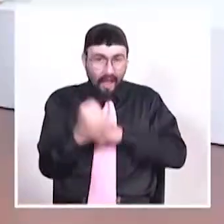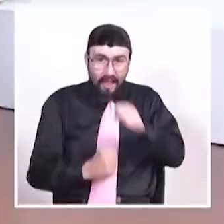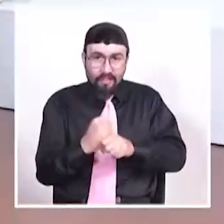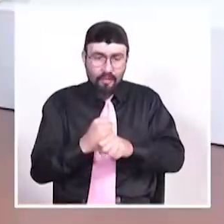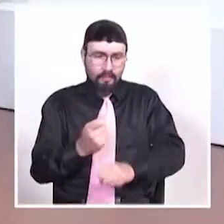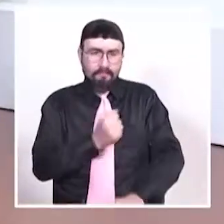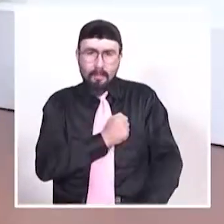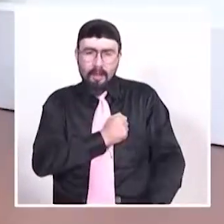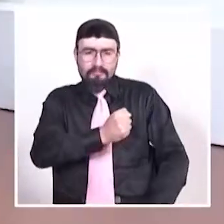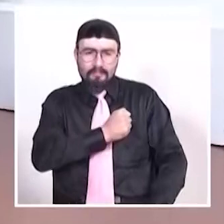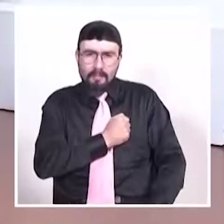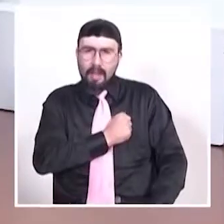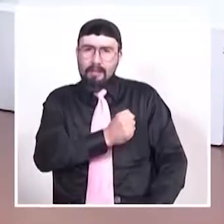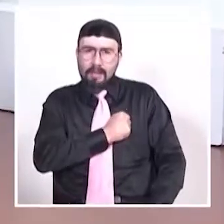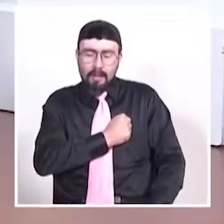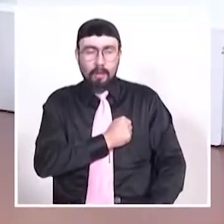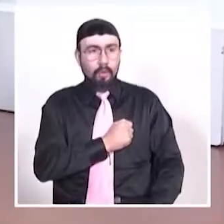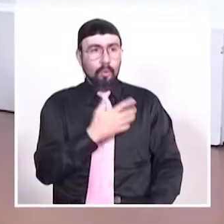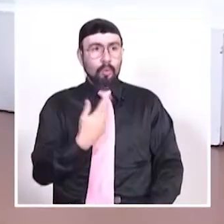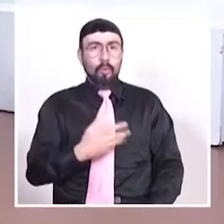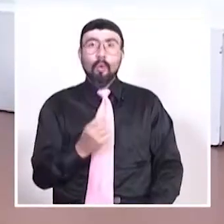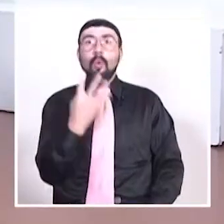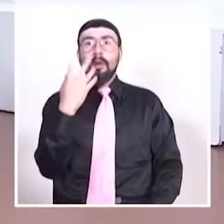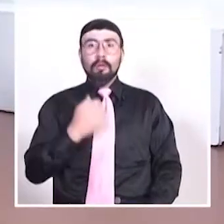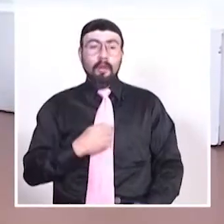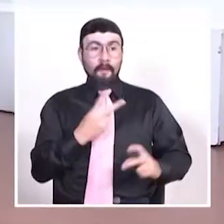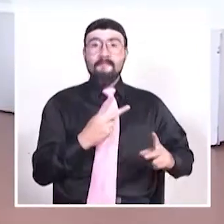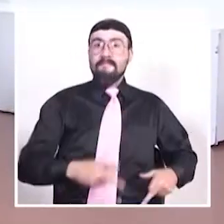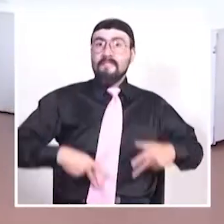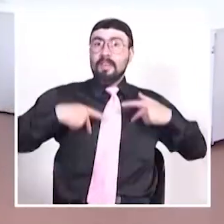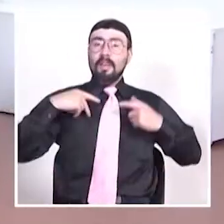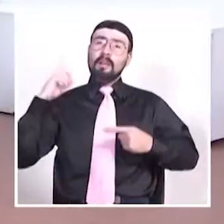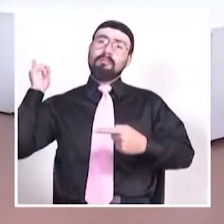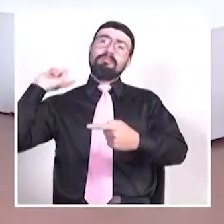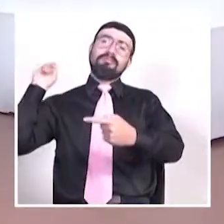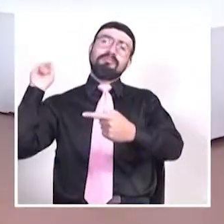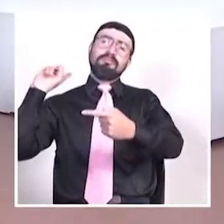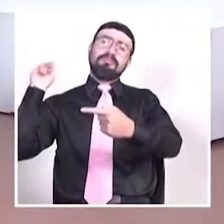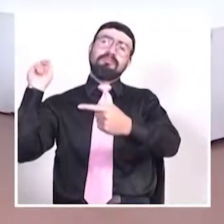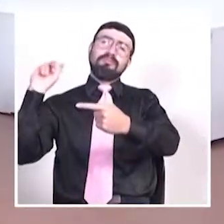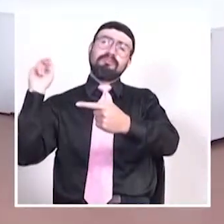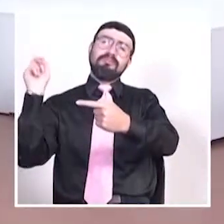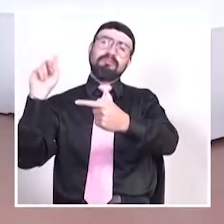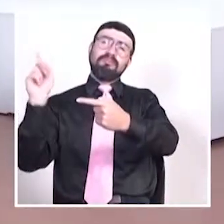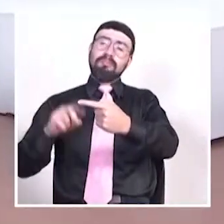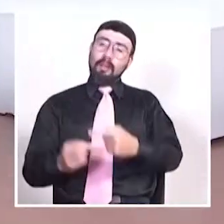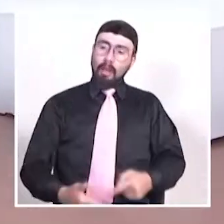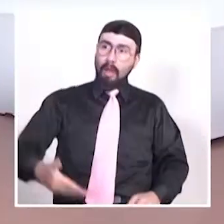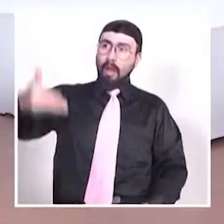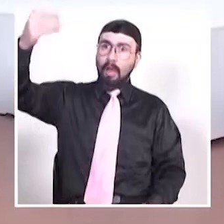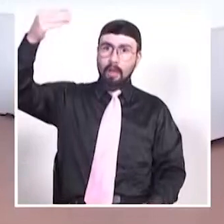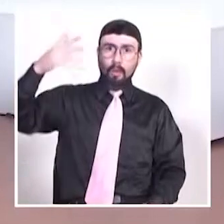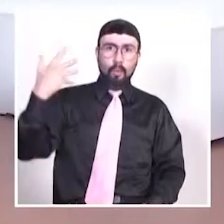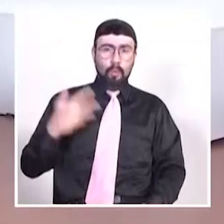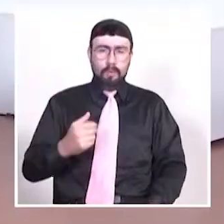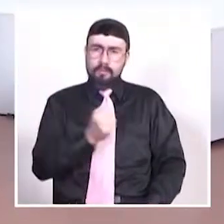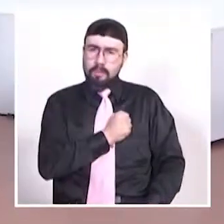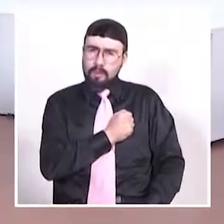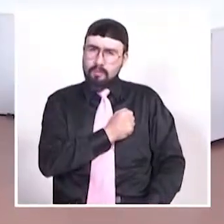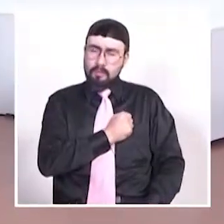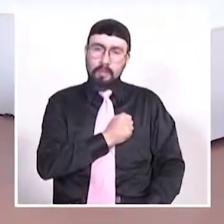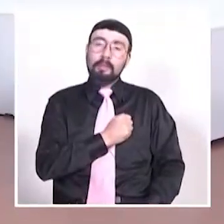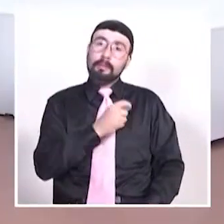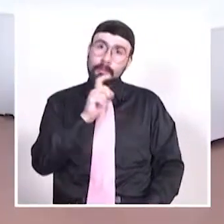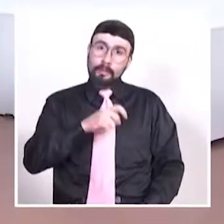el año. Calculen eso por el promedio de vida de la población y verán ustedes todo lo que tiene que tener el corazón. Por lo tanto, debemos